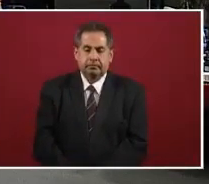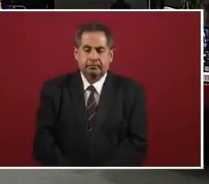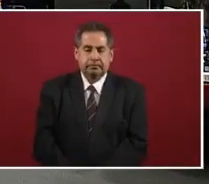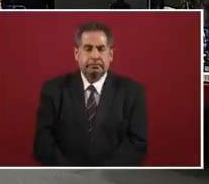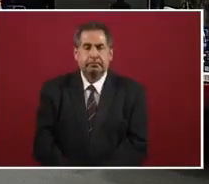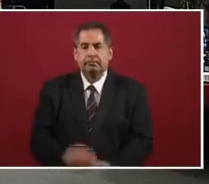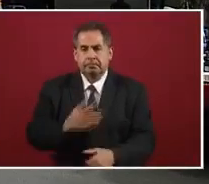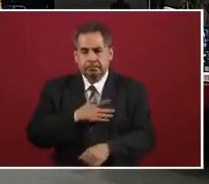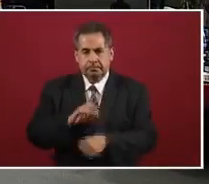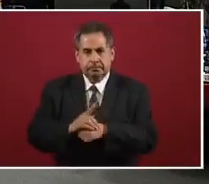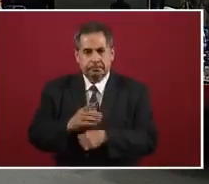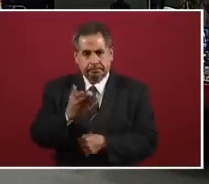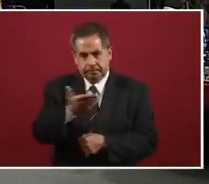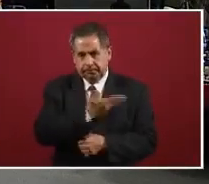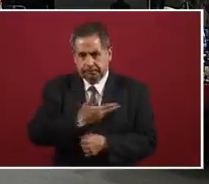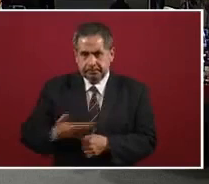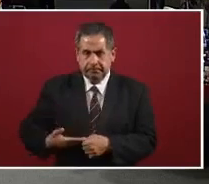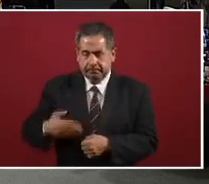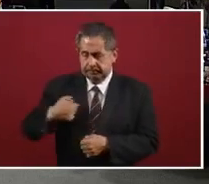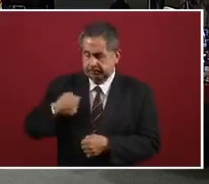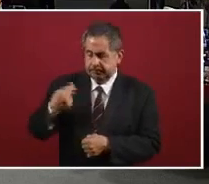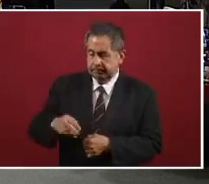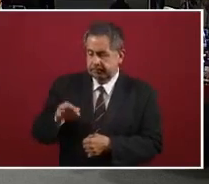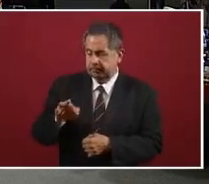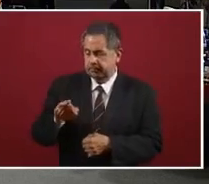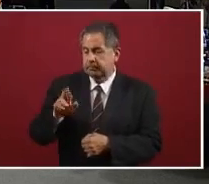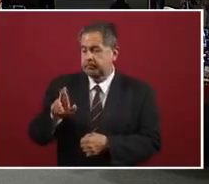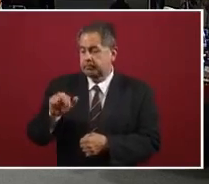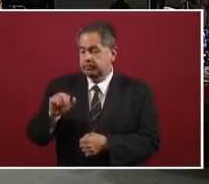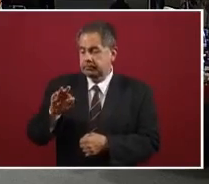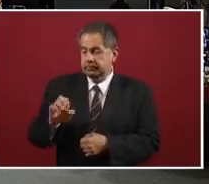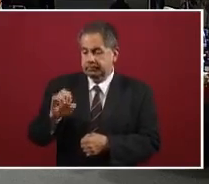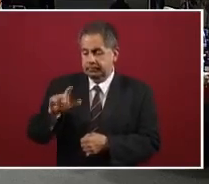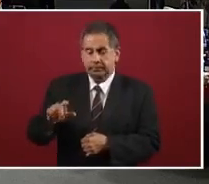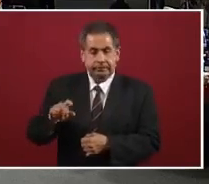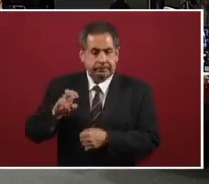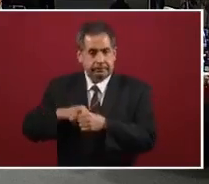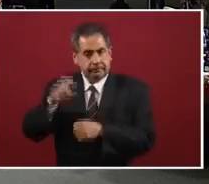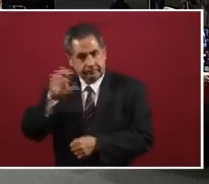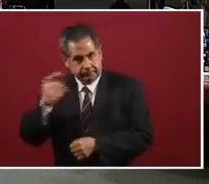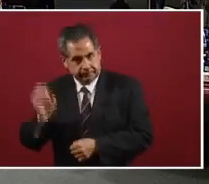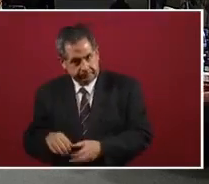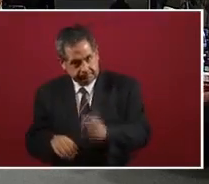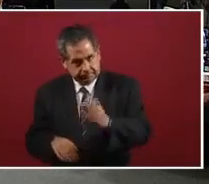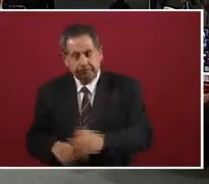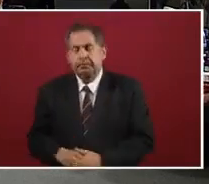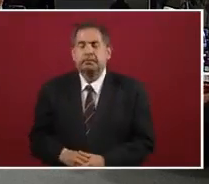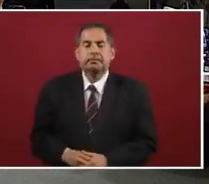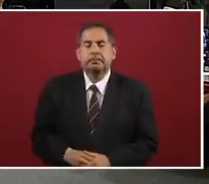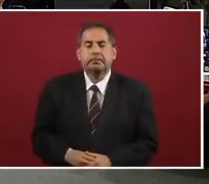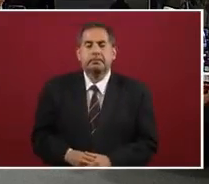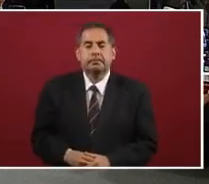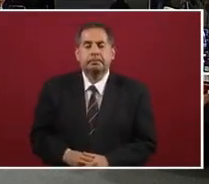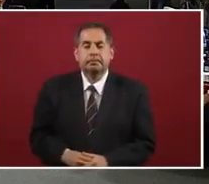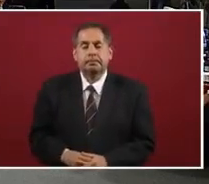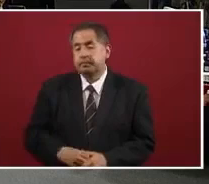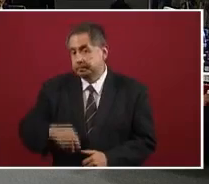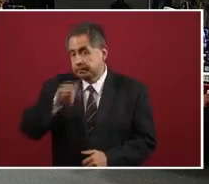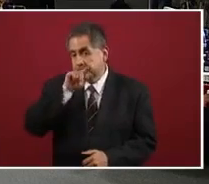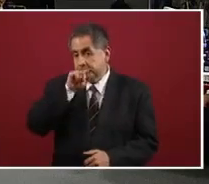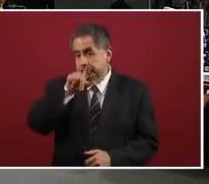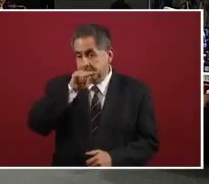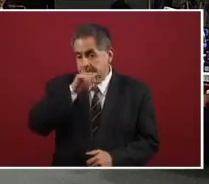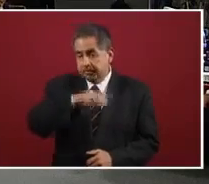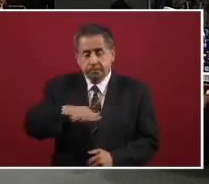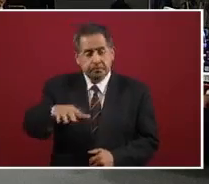Buenos días, presidente. Rafael Herrera, corresponsal de Sin Censura, con Vicente Serrano desde Chicago. Presidente, en Jalisco las protestas